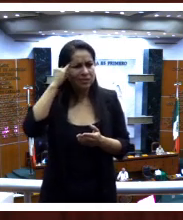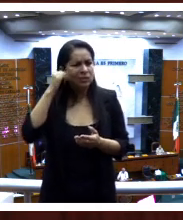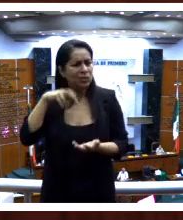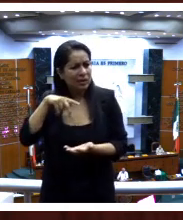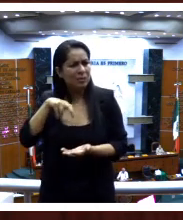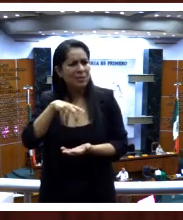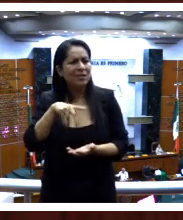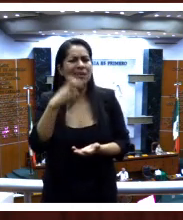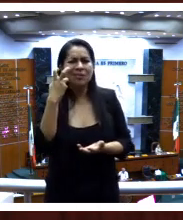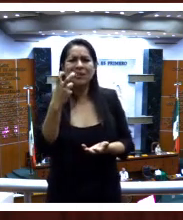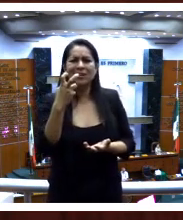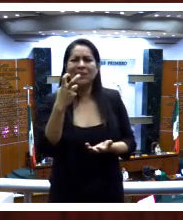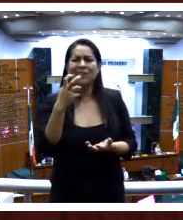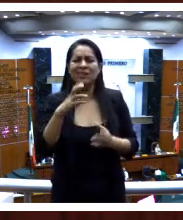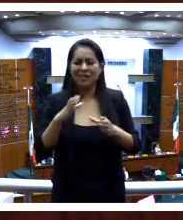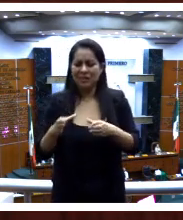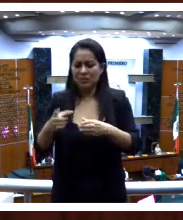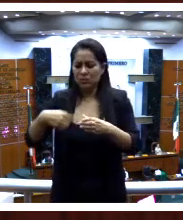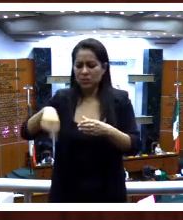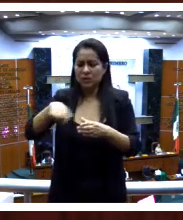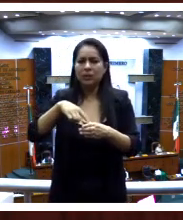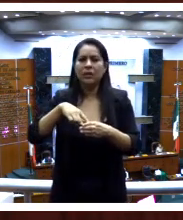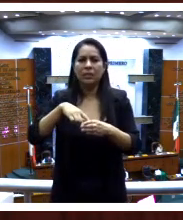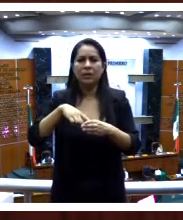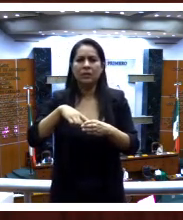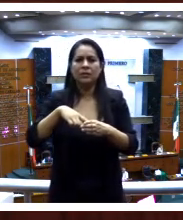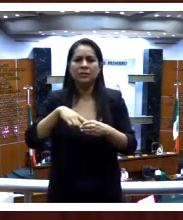con ellos allí en las comunidades,